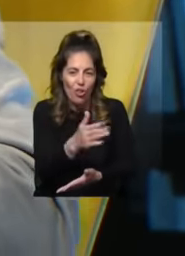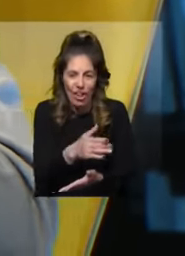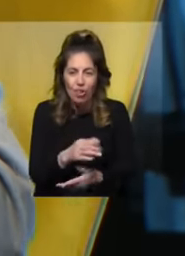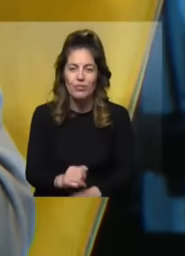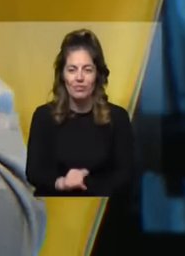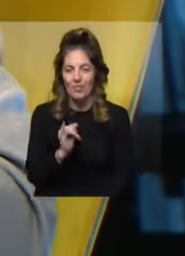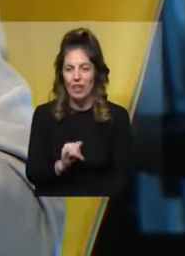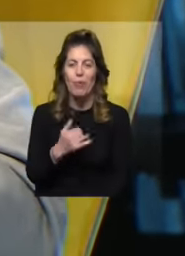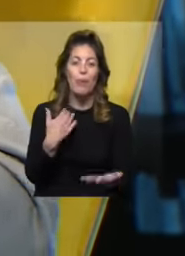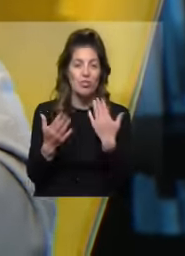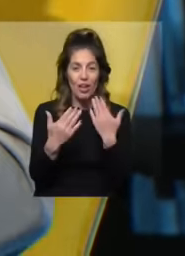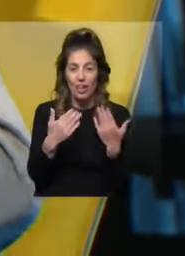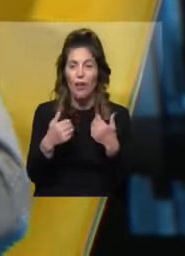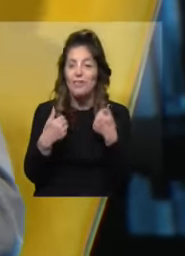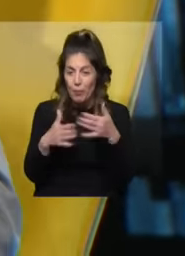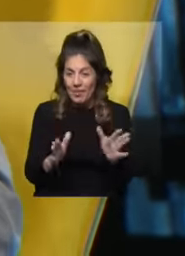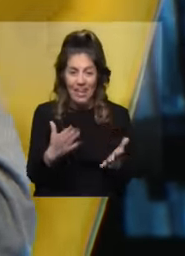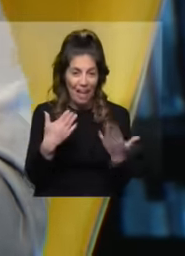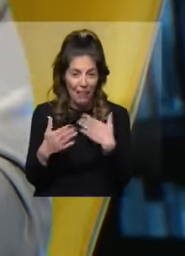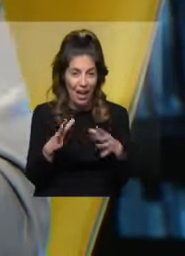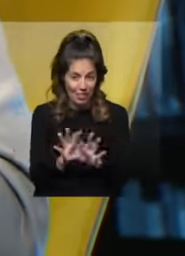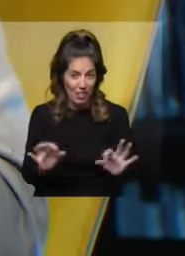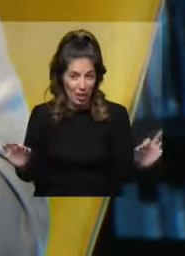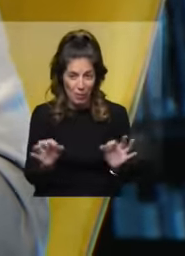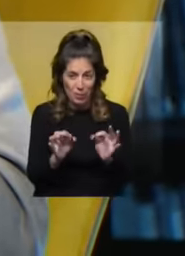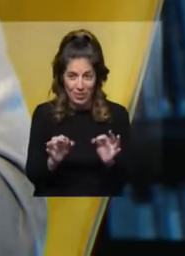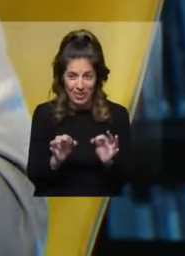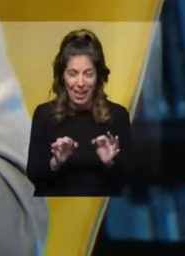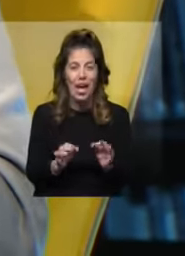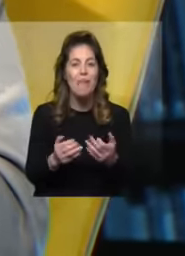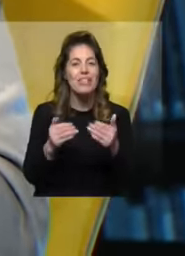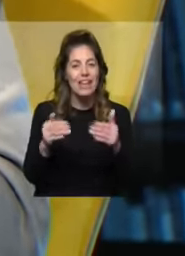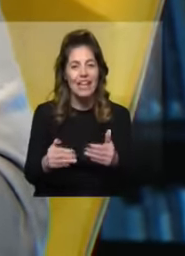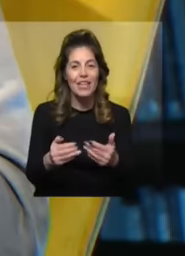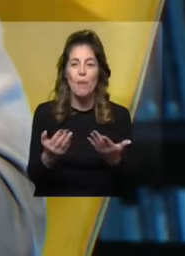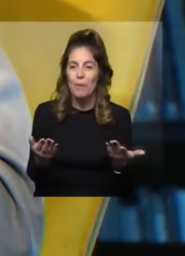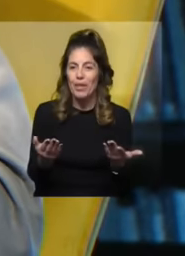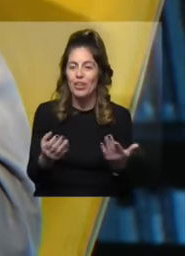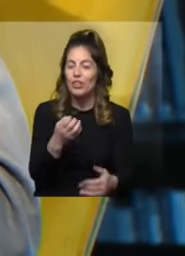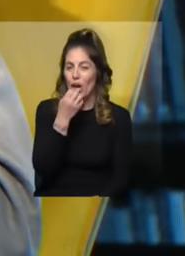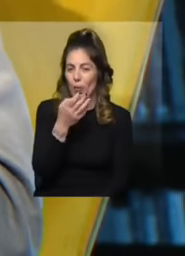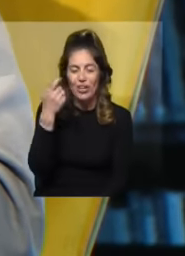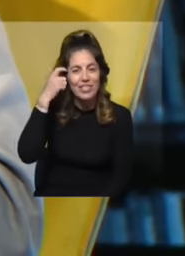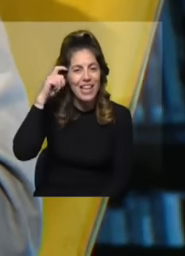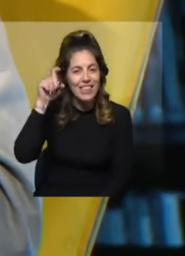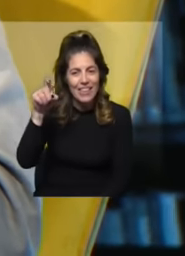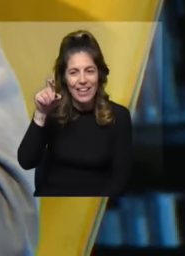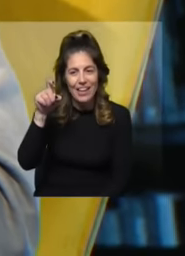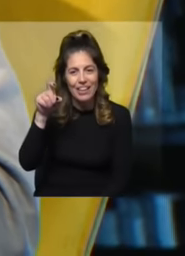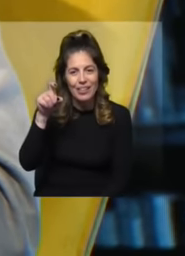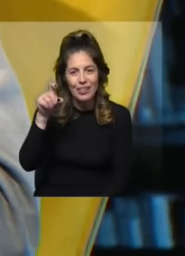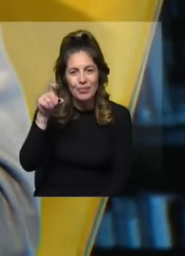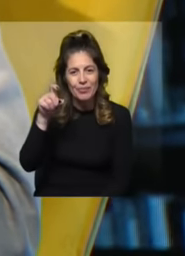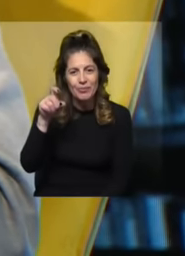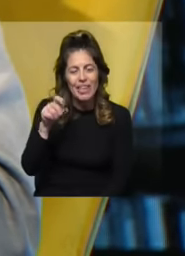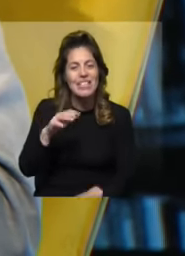porque ahora sí vamos a empezar a hablar de música en un instante. Pero bueno, está buena esa idea de digo,